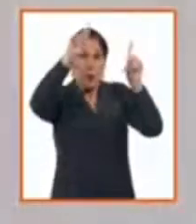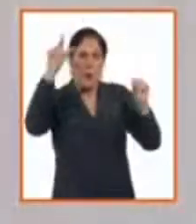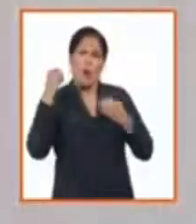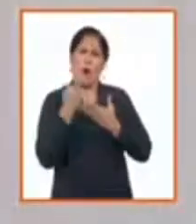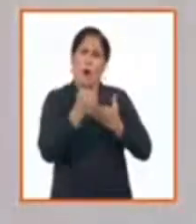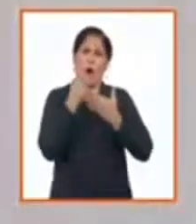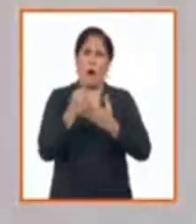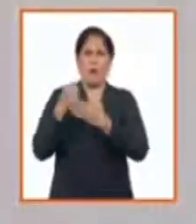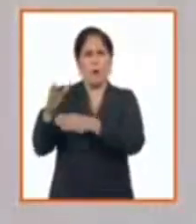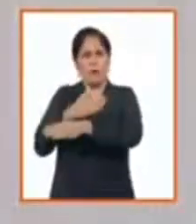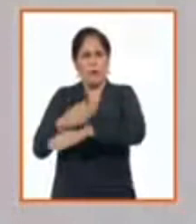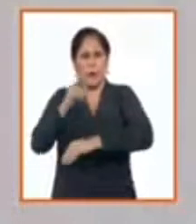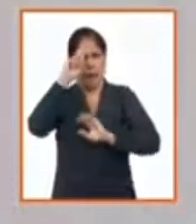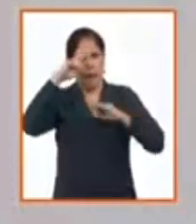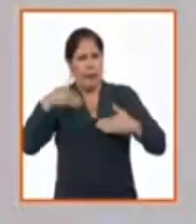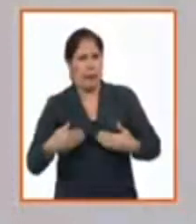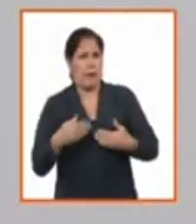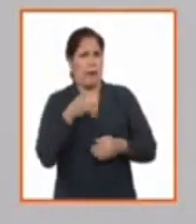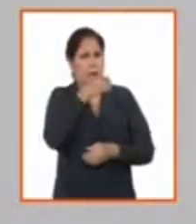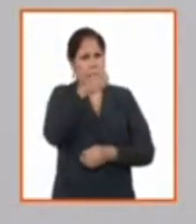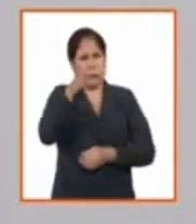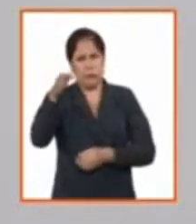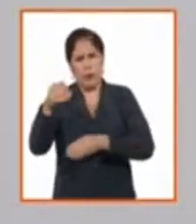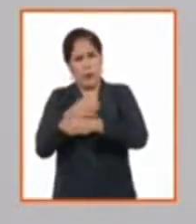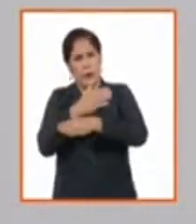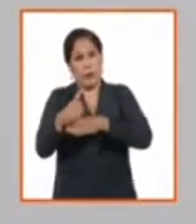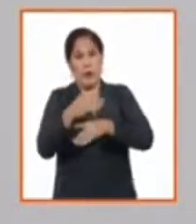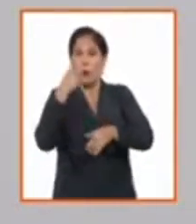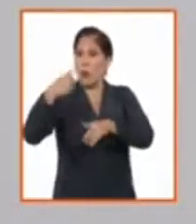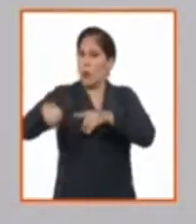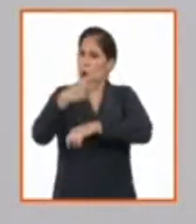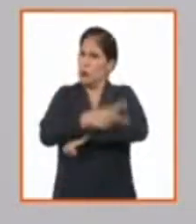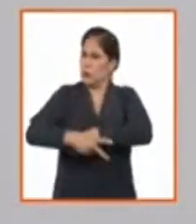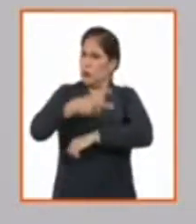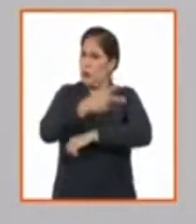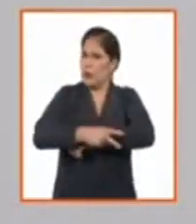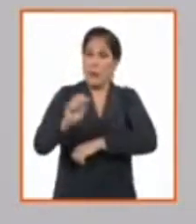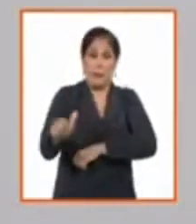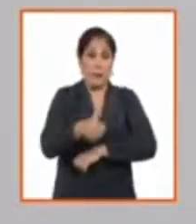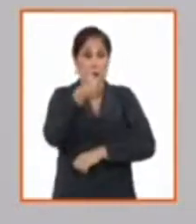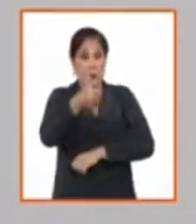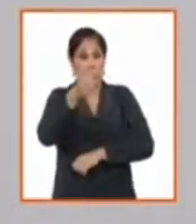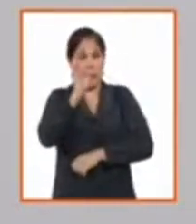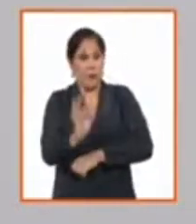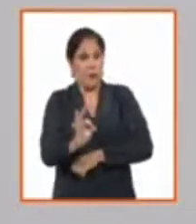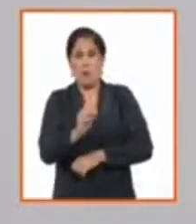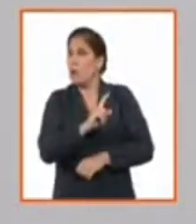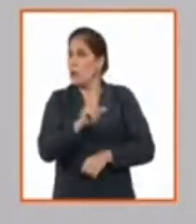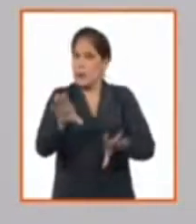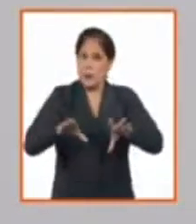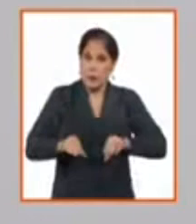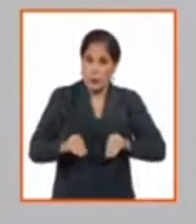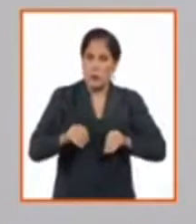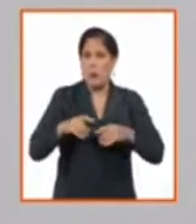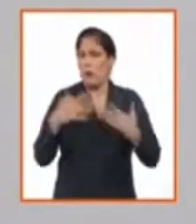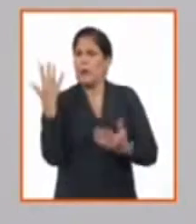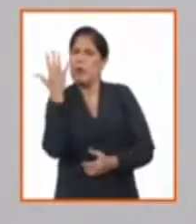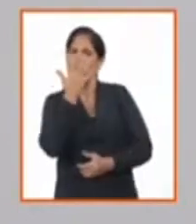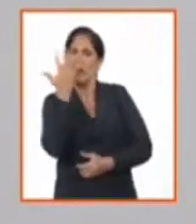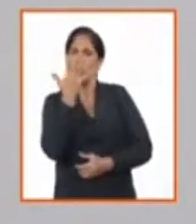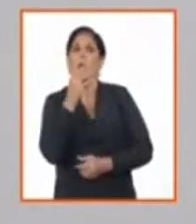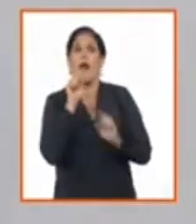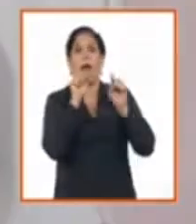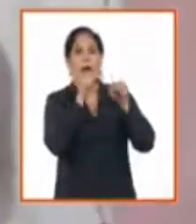que más ha contribuido y los otros protagonistas en negativo han sido por supuesto el